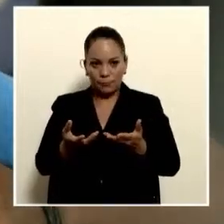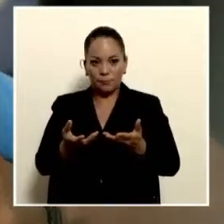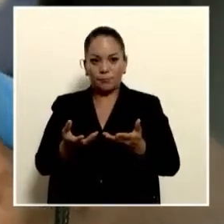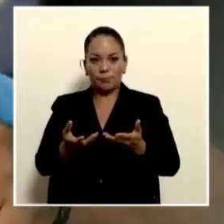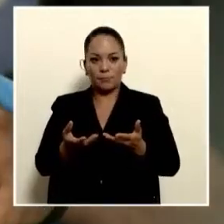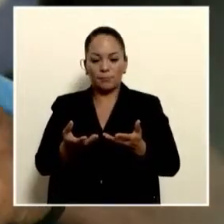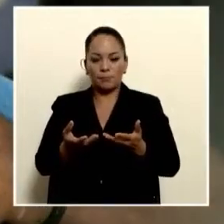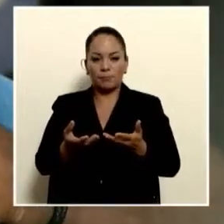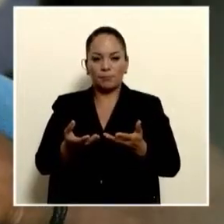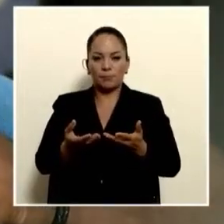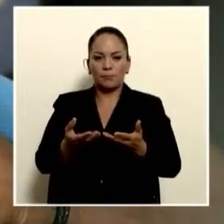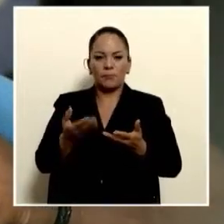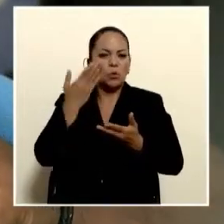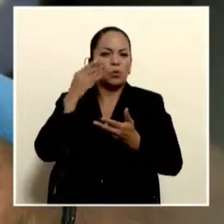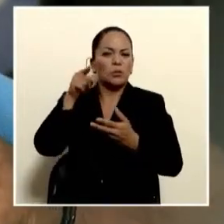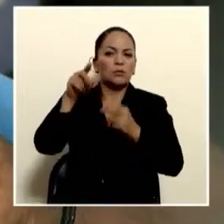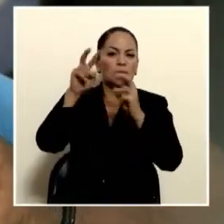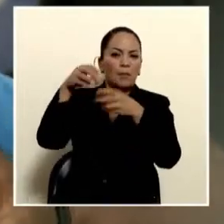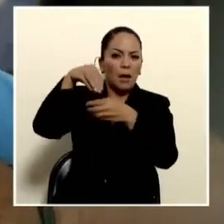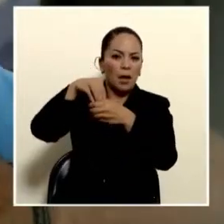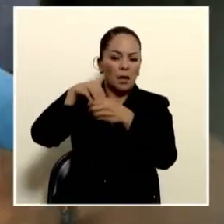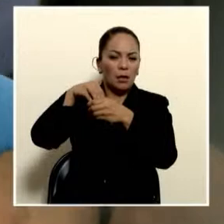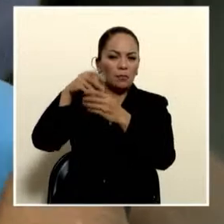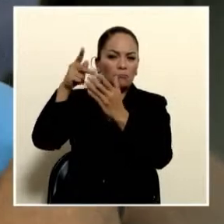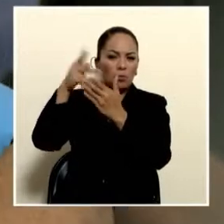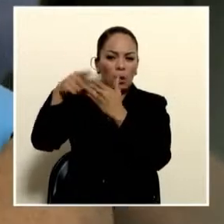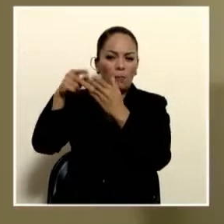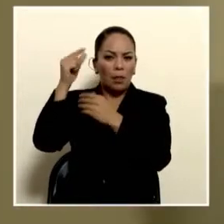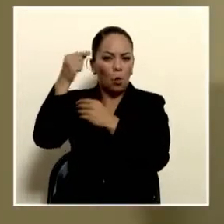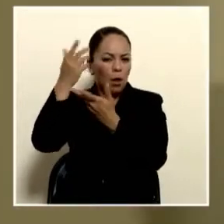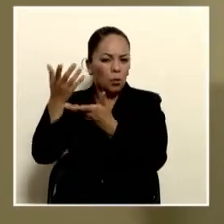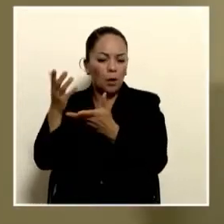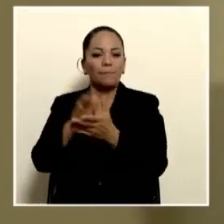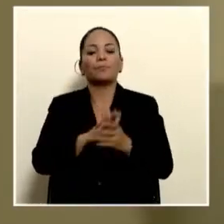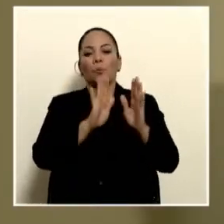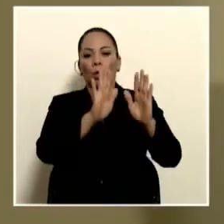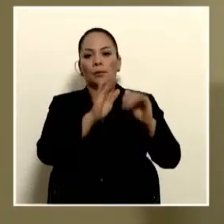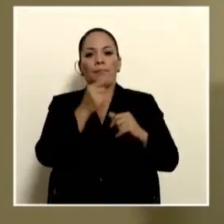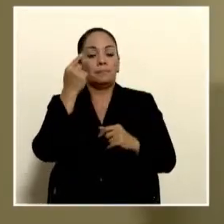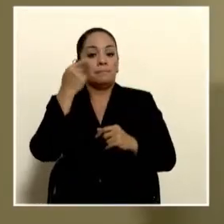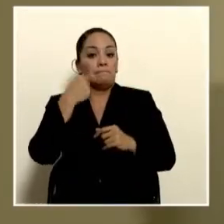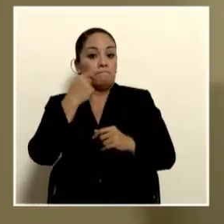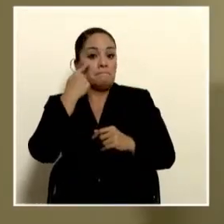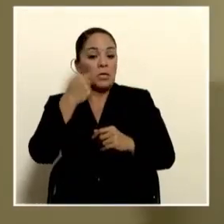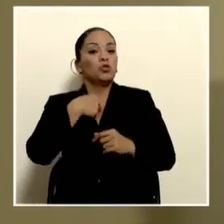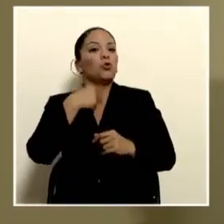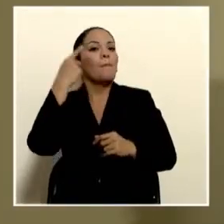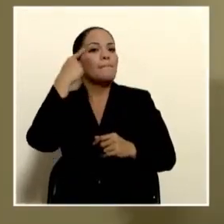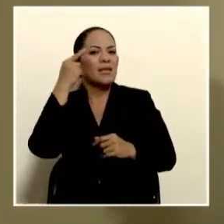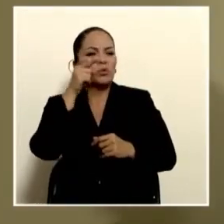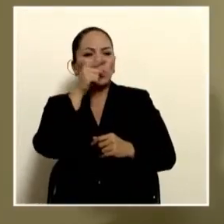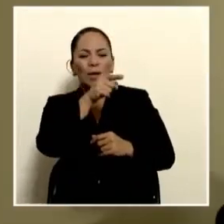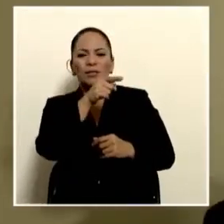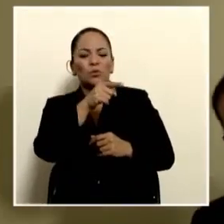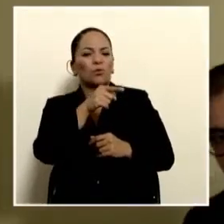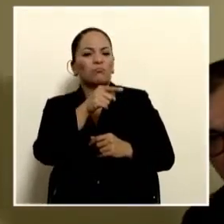no sé si era un punto del programa de gobierno. Vea, yo pienso que eso es absolutamente